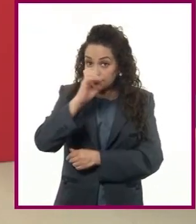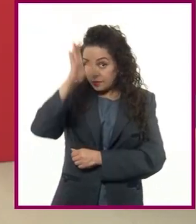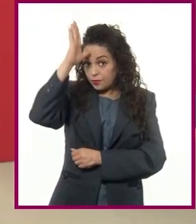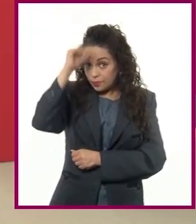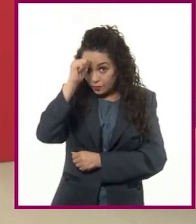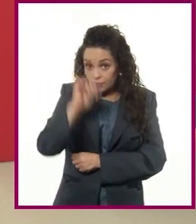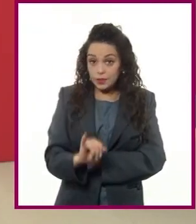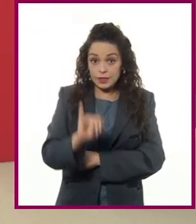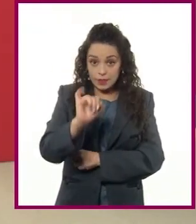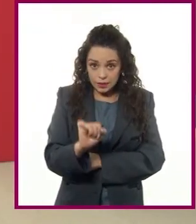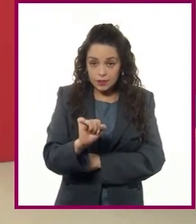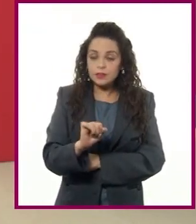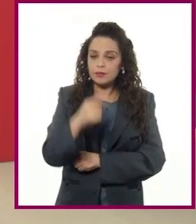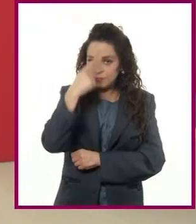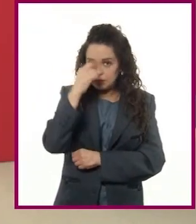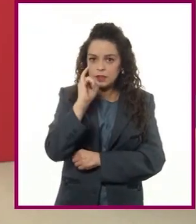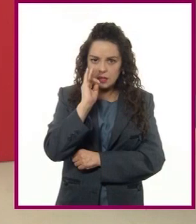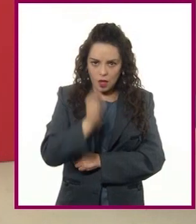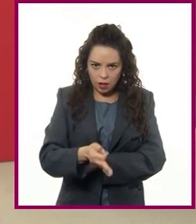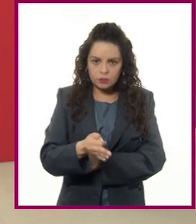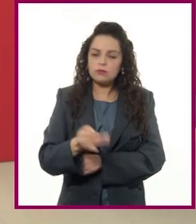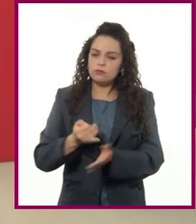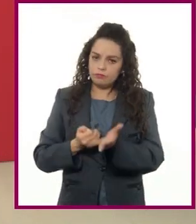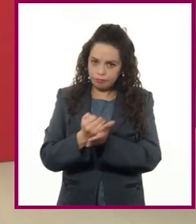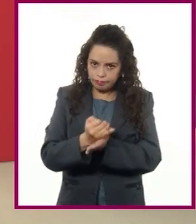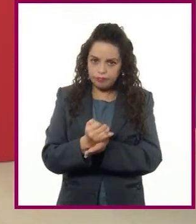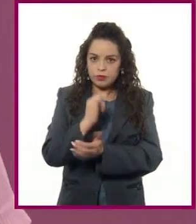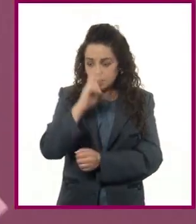acuerdos mostrando disposición para cumplirlos.